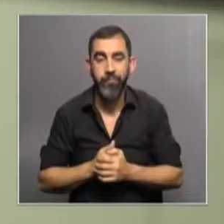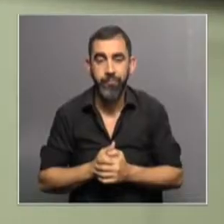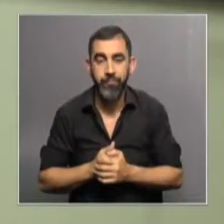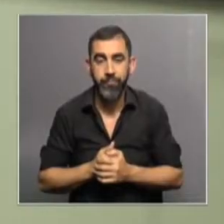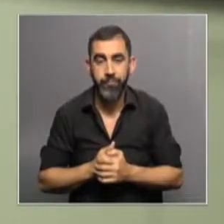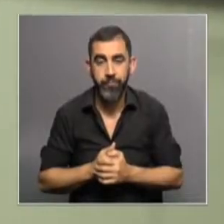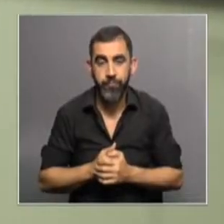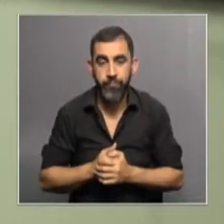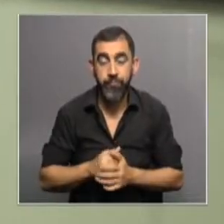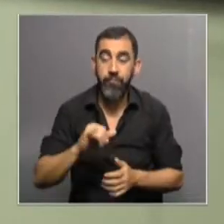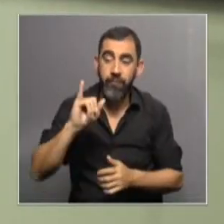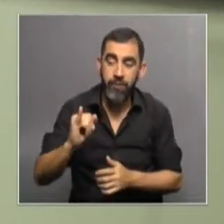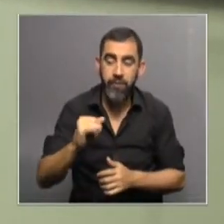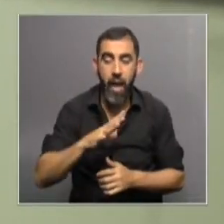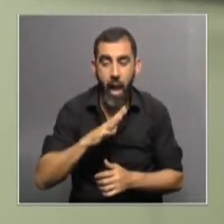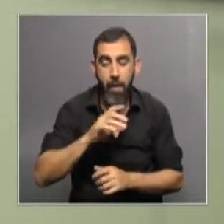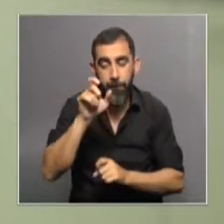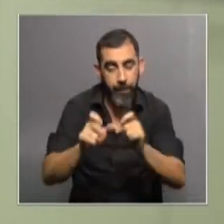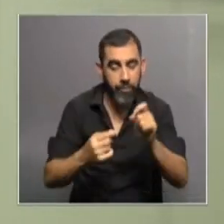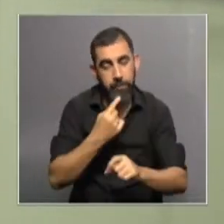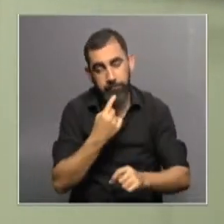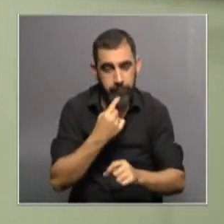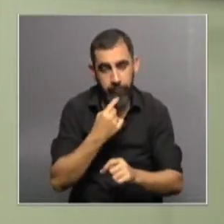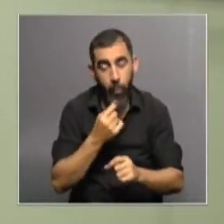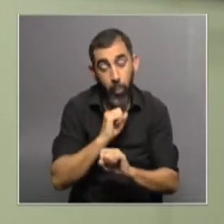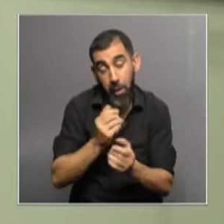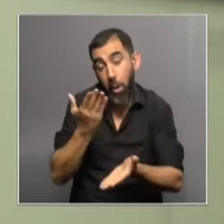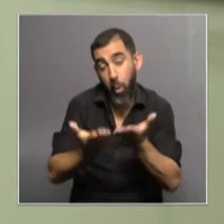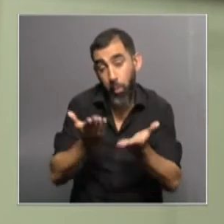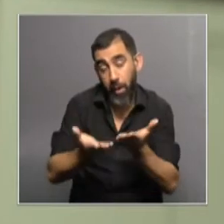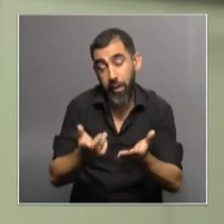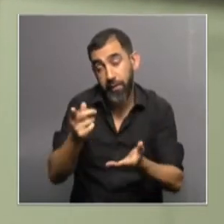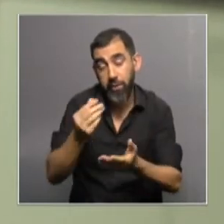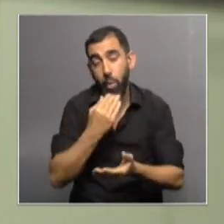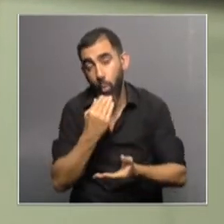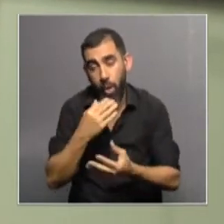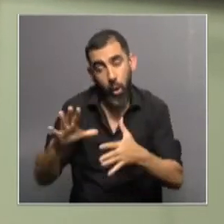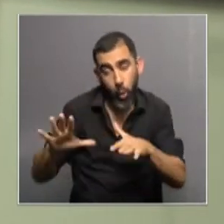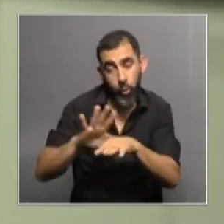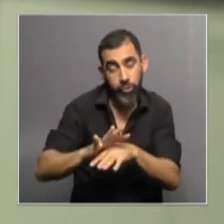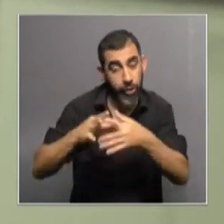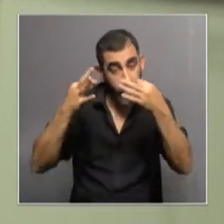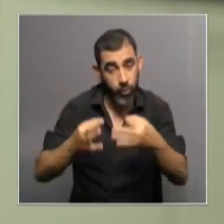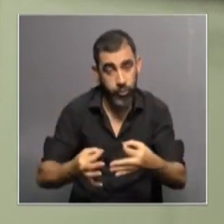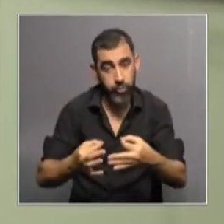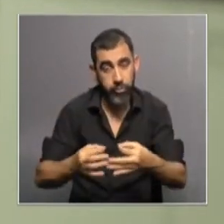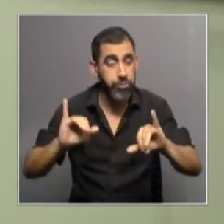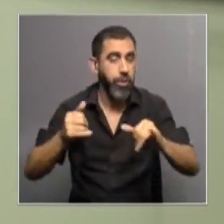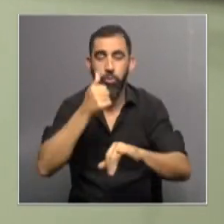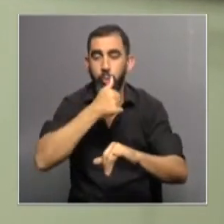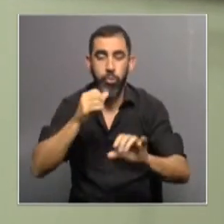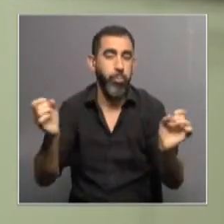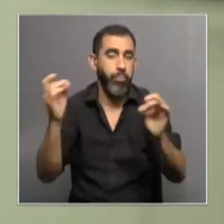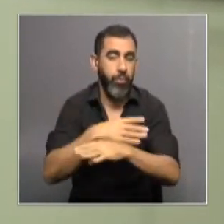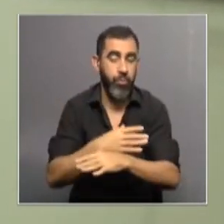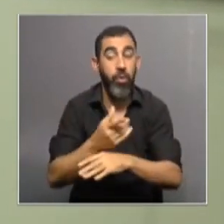ellos si tienen sospechosos podrían hacer la comparación si esos sospechosos coinciden con ese perfil genético el caso queda resuelto